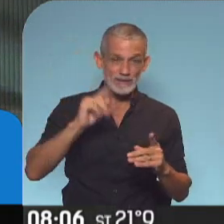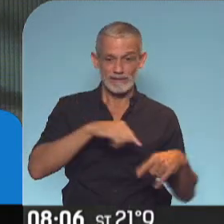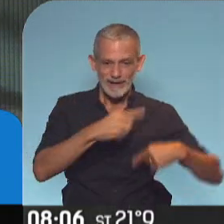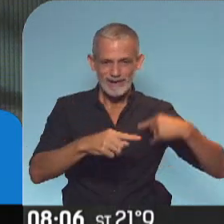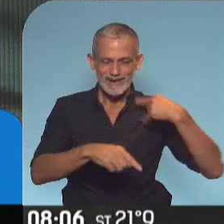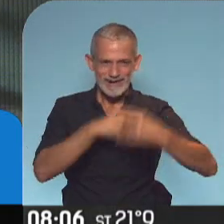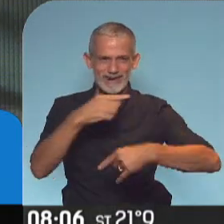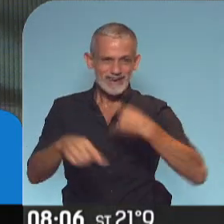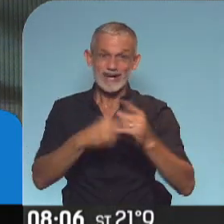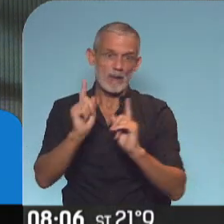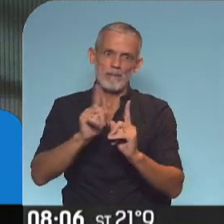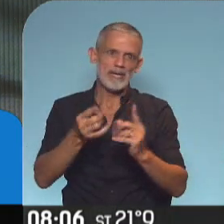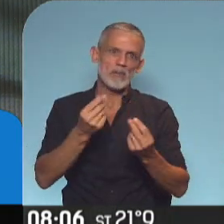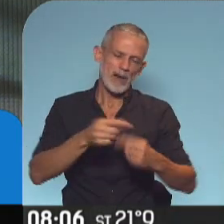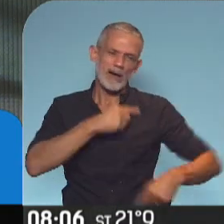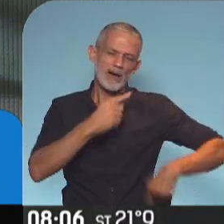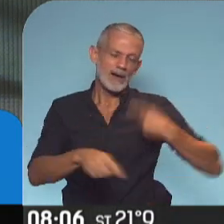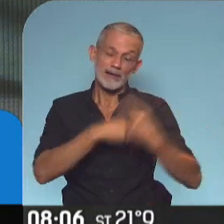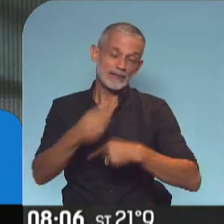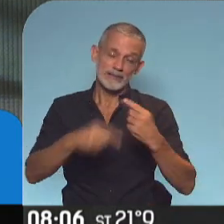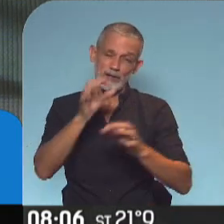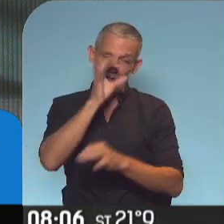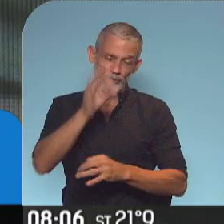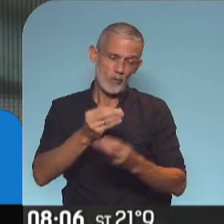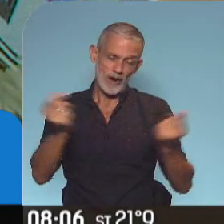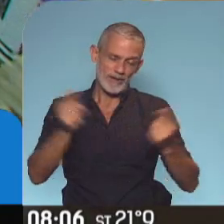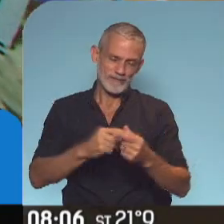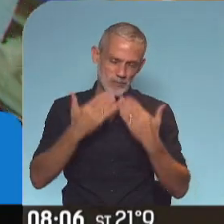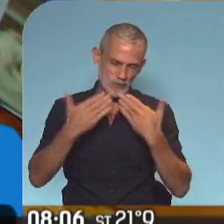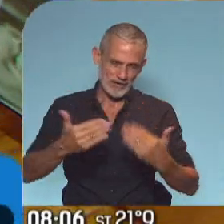seguimos en esta bicicleta financiera que Eterna. no termina nunca. Muchísimas gracias. Bueno, gracias a ustedes.